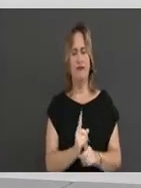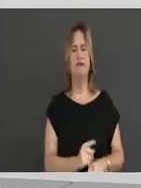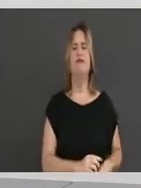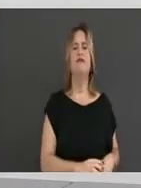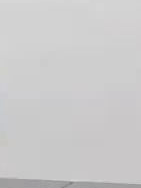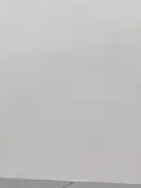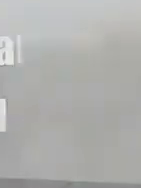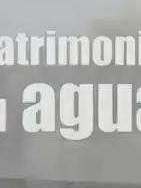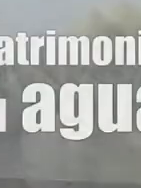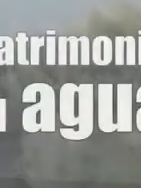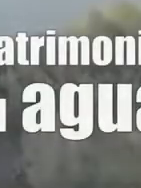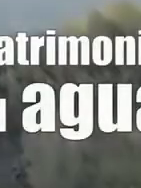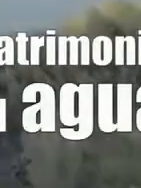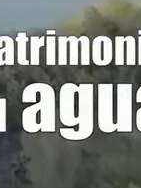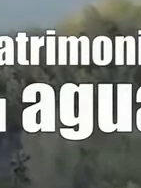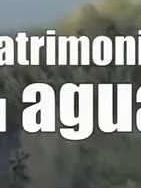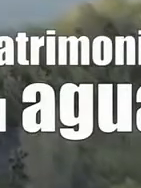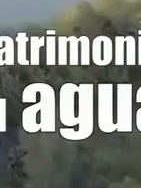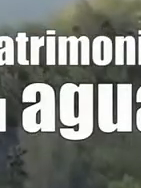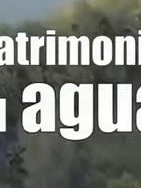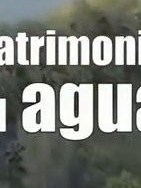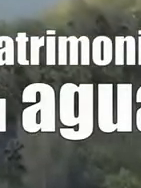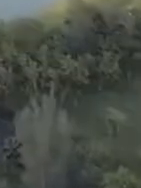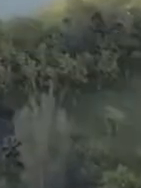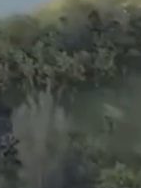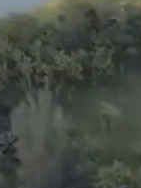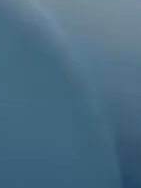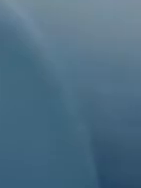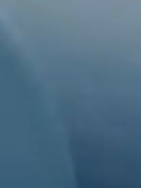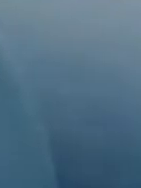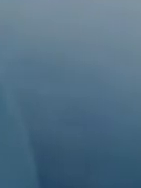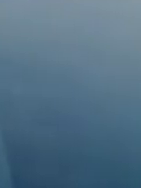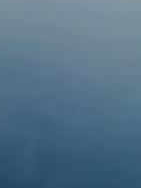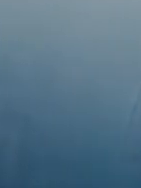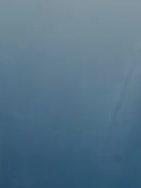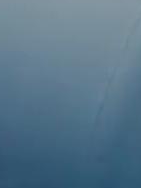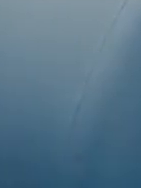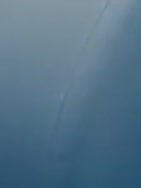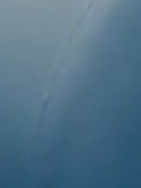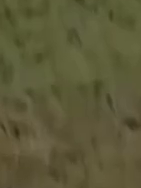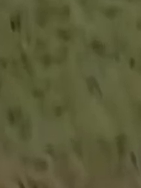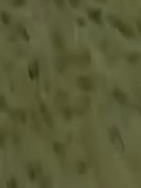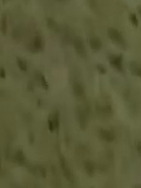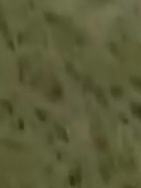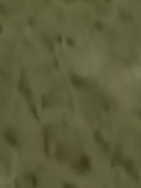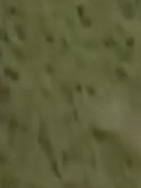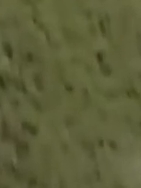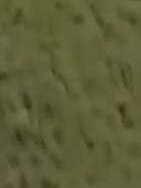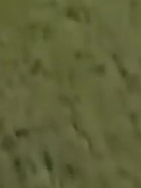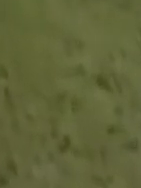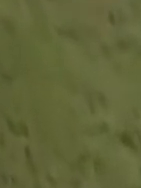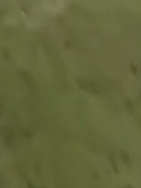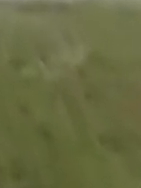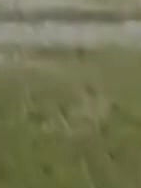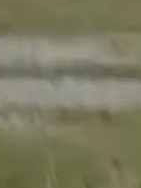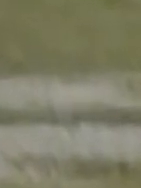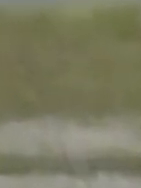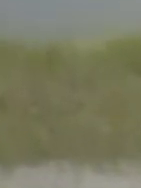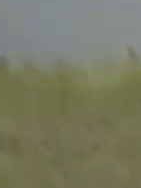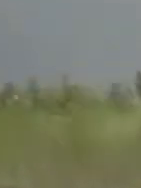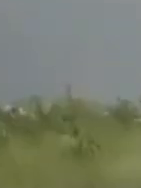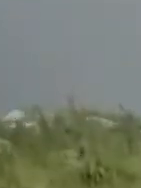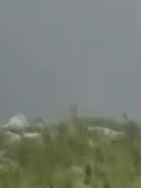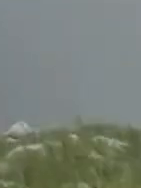juntos. Su mayor patrimonio es el agua. Aprovechar y controlar todo el potencial de este recurso